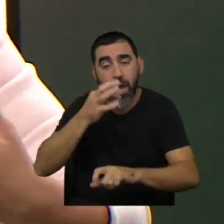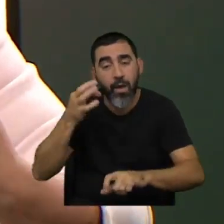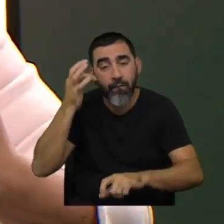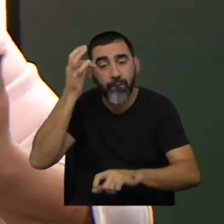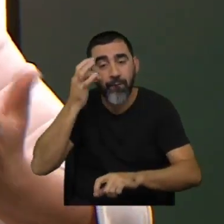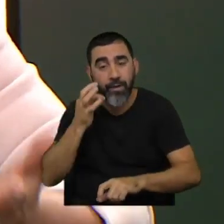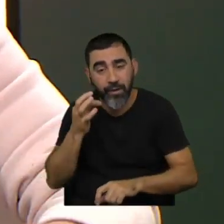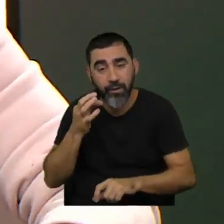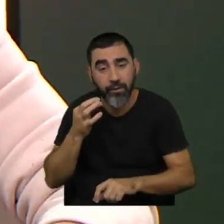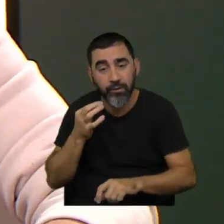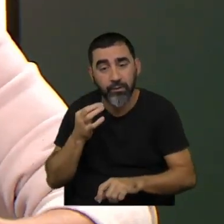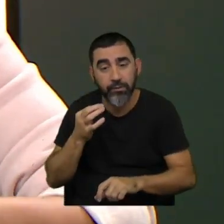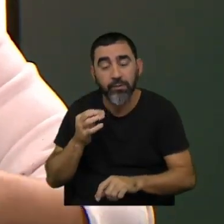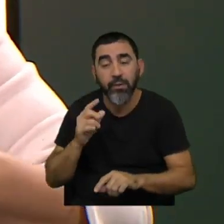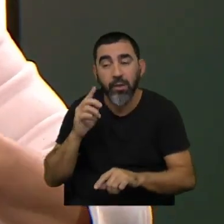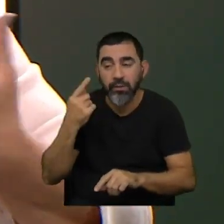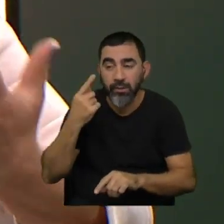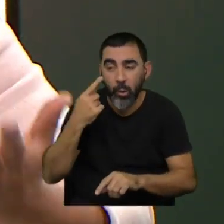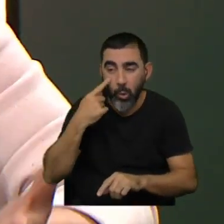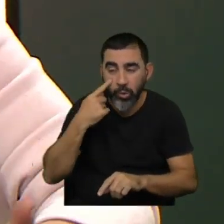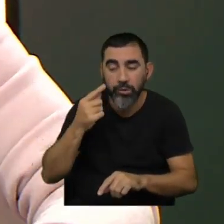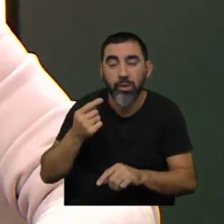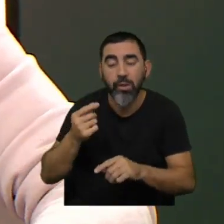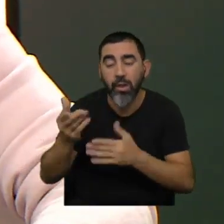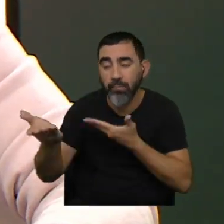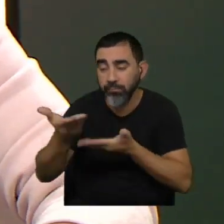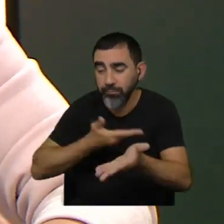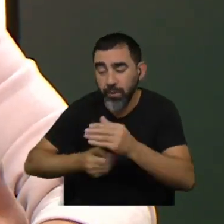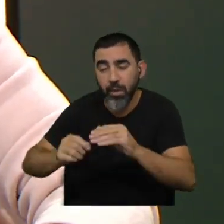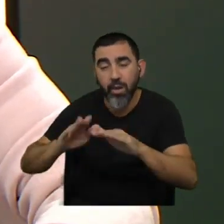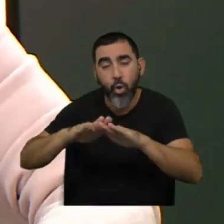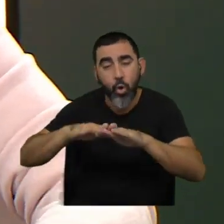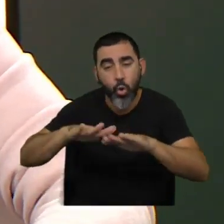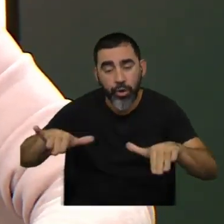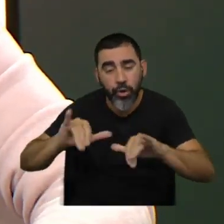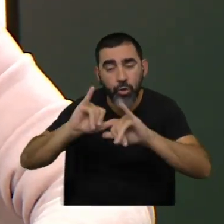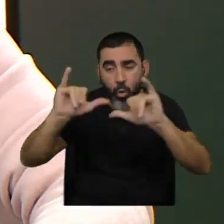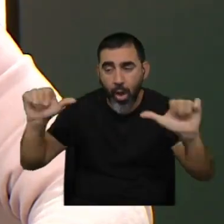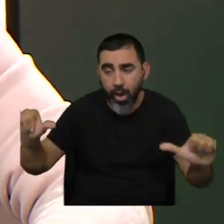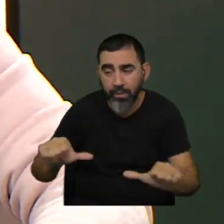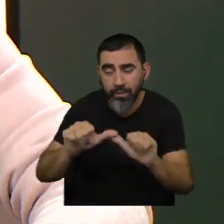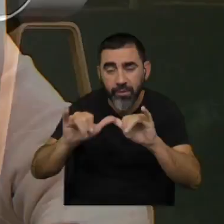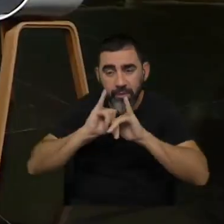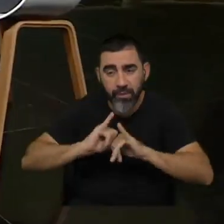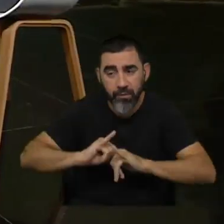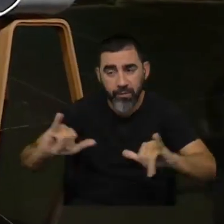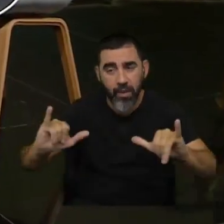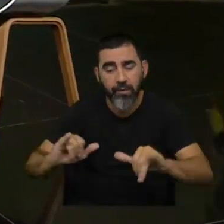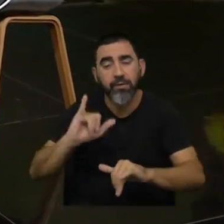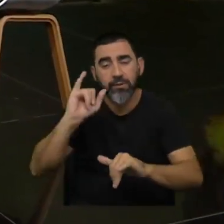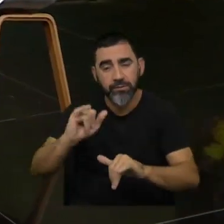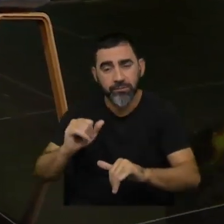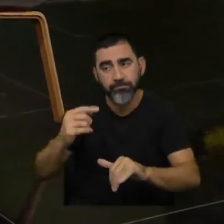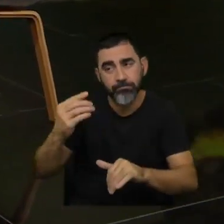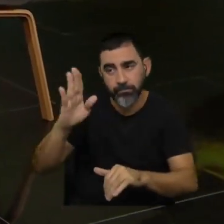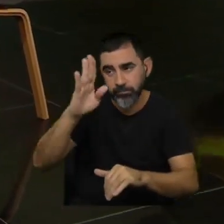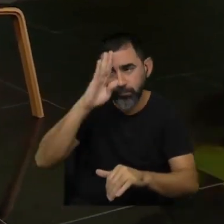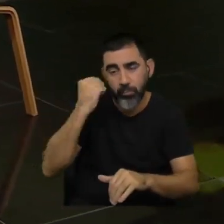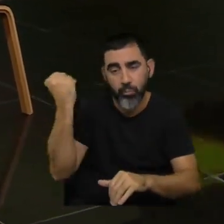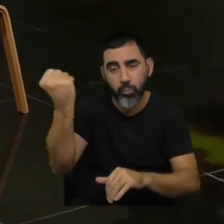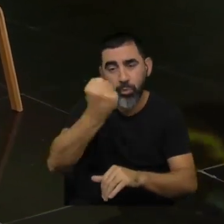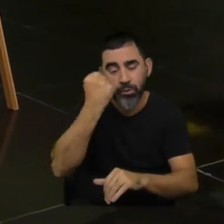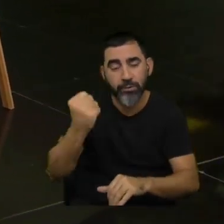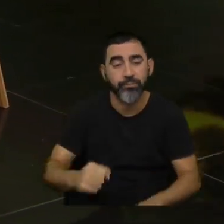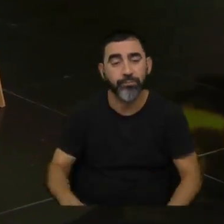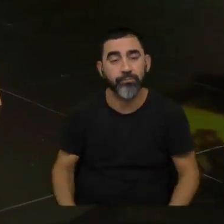vemos al trabajar con los niños, en diferentes actividades de divulgación. Me parece que sí, que le estamos dando más importancia. Aparte uno